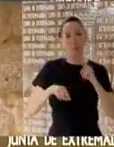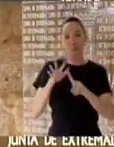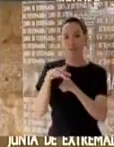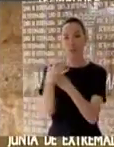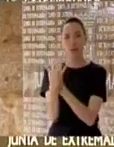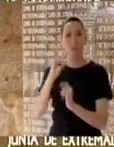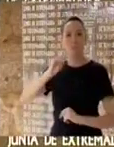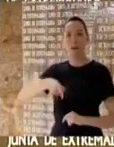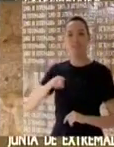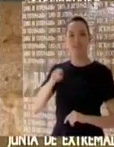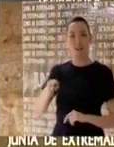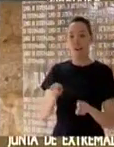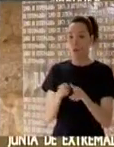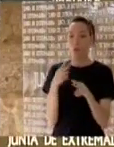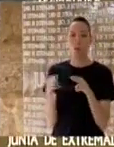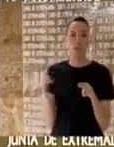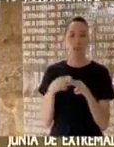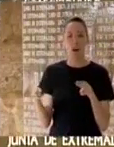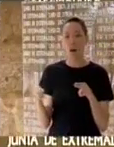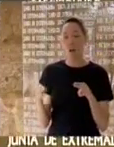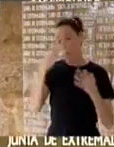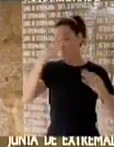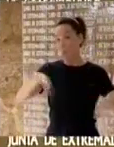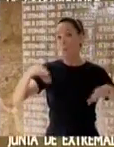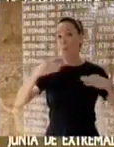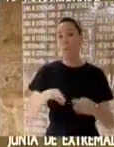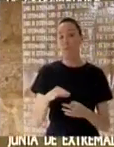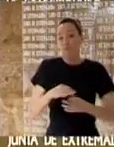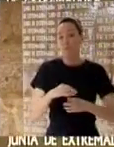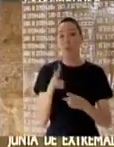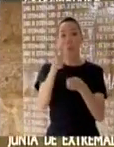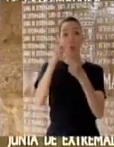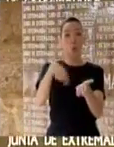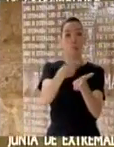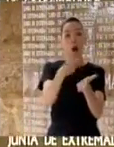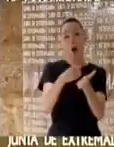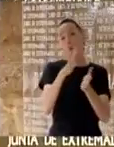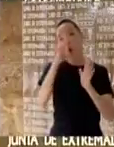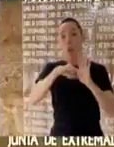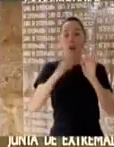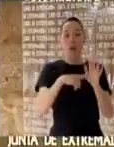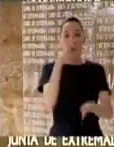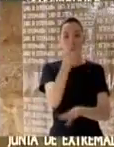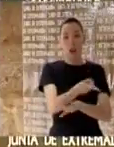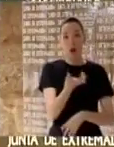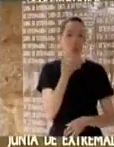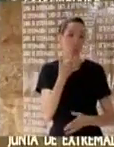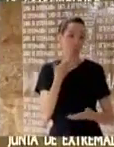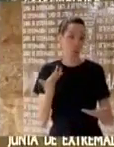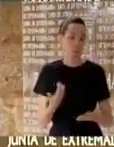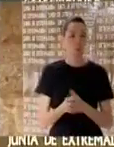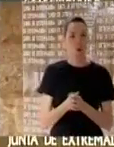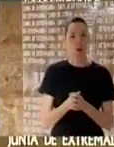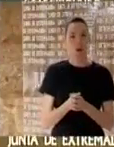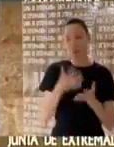Se da por hecho que la gente paga sus impuestos porque existen leyes que nos exigen pagar esos impuestos. Se da por